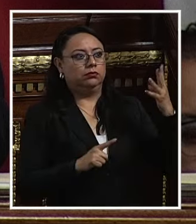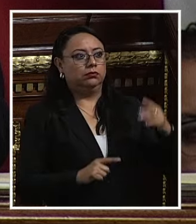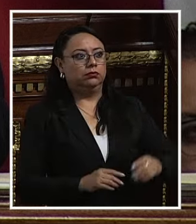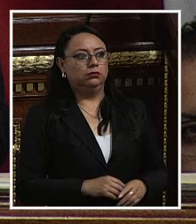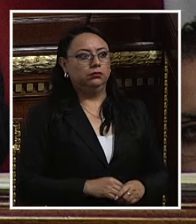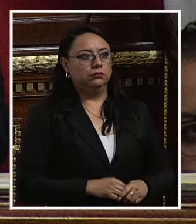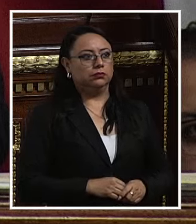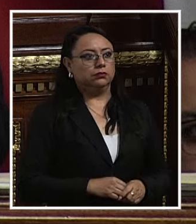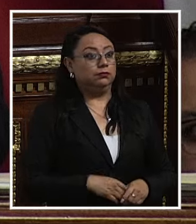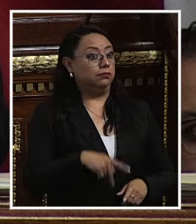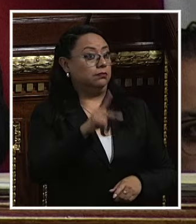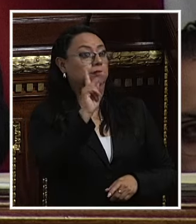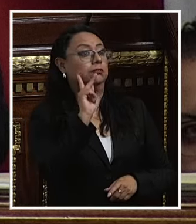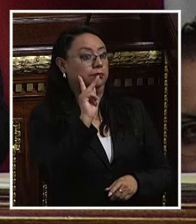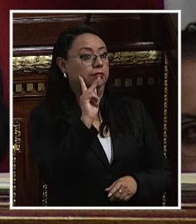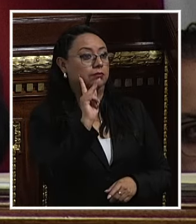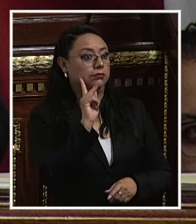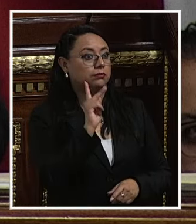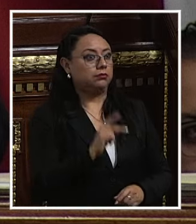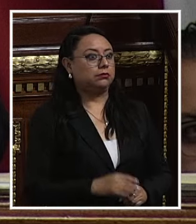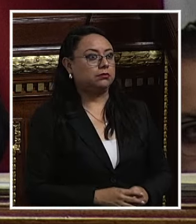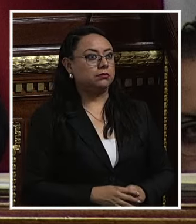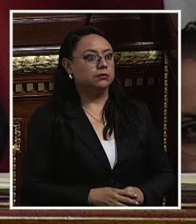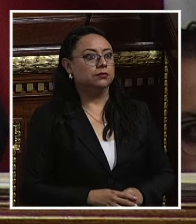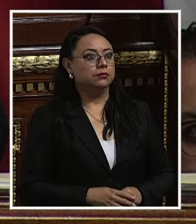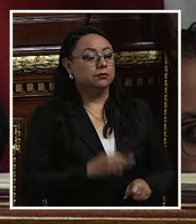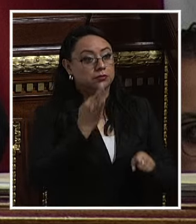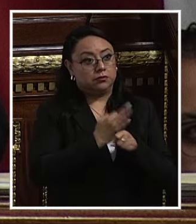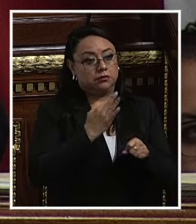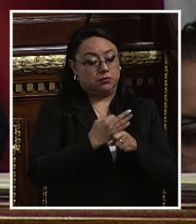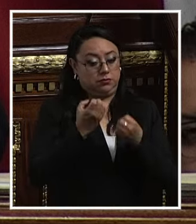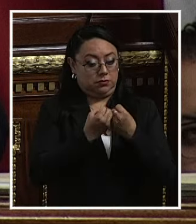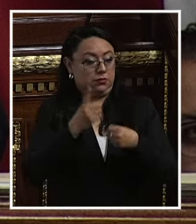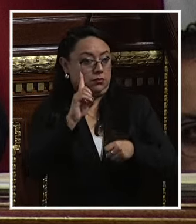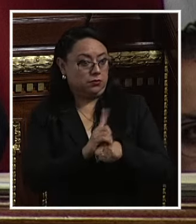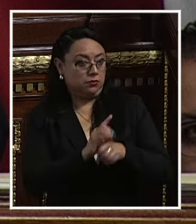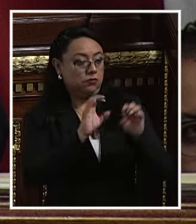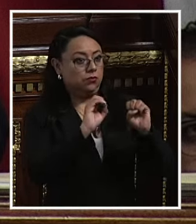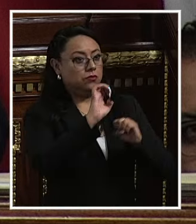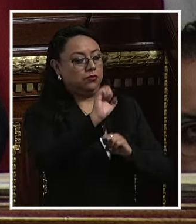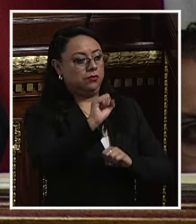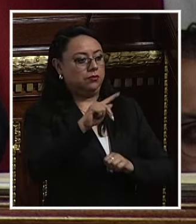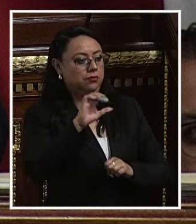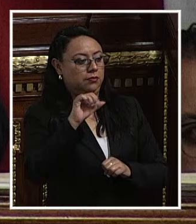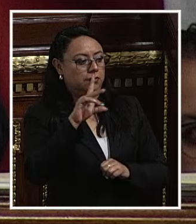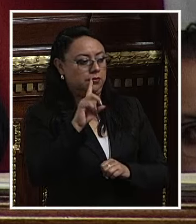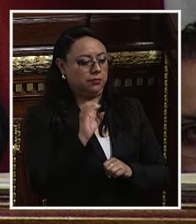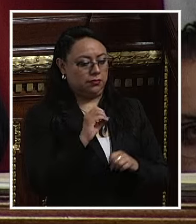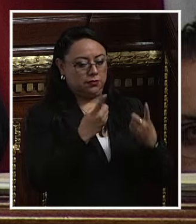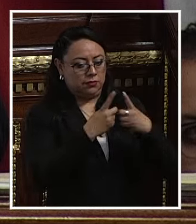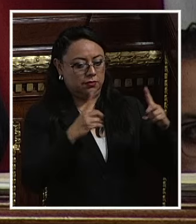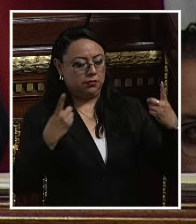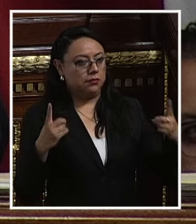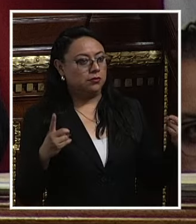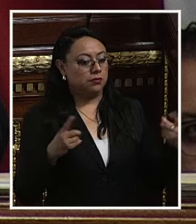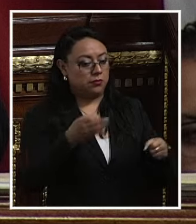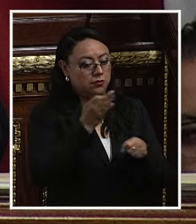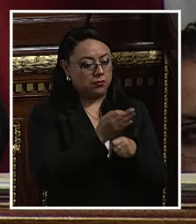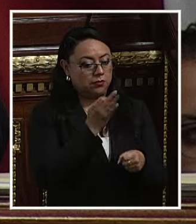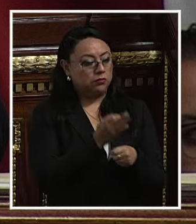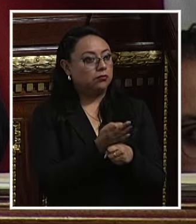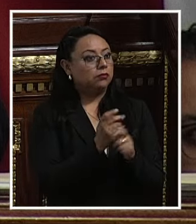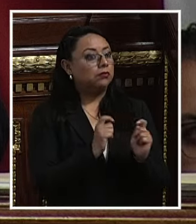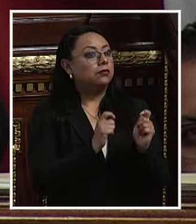Y sin embargo, con el desarrollo de la sociedad y del Estado, ahora también se le ha